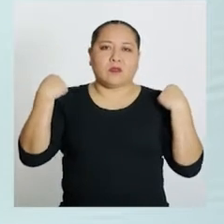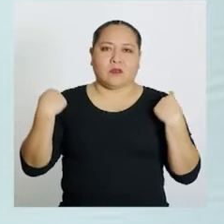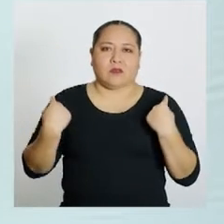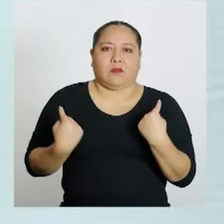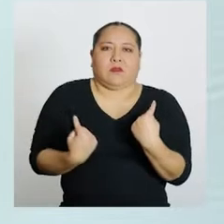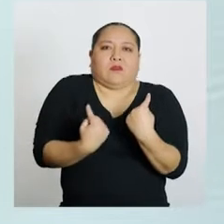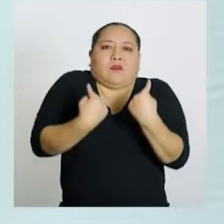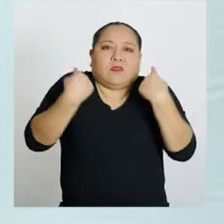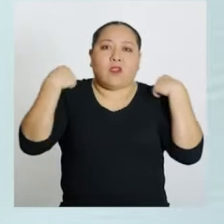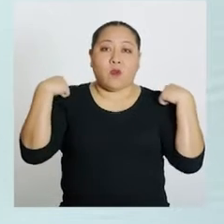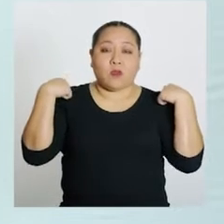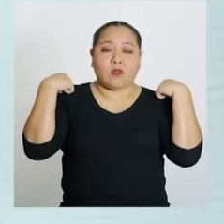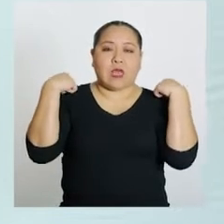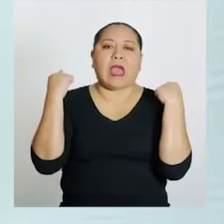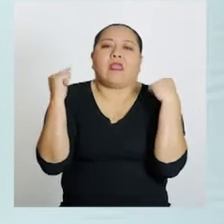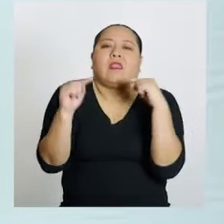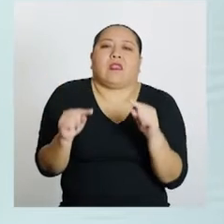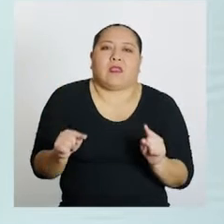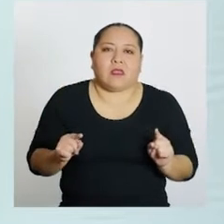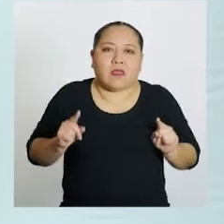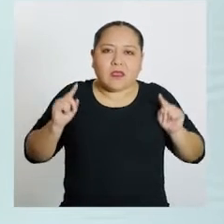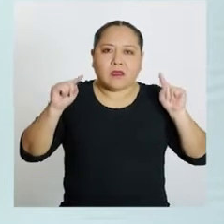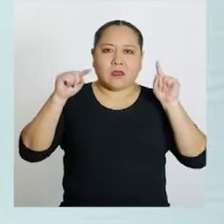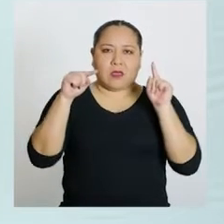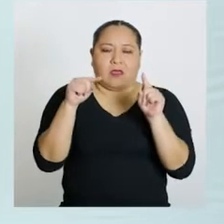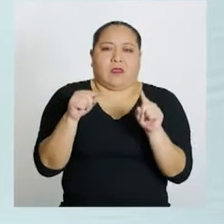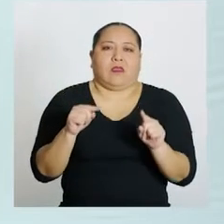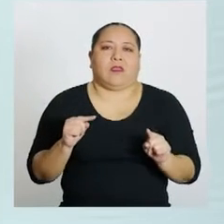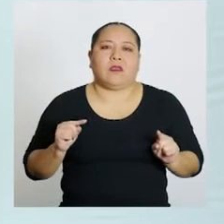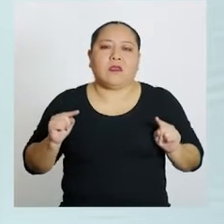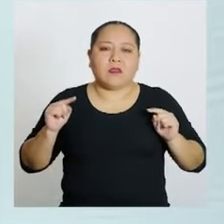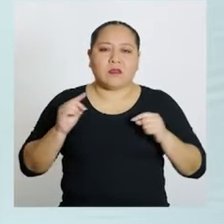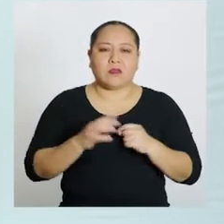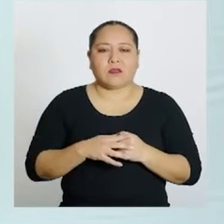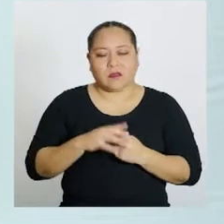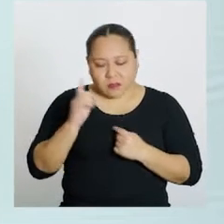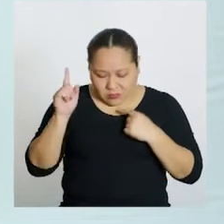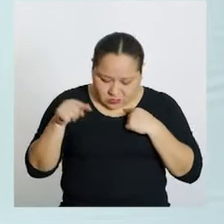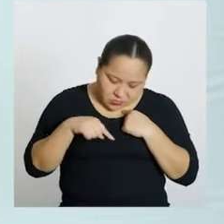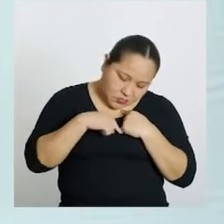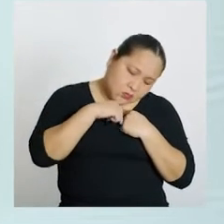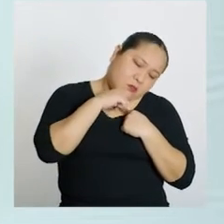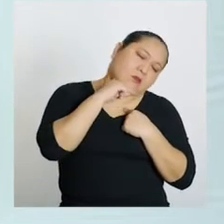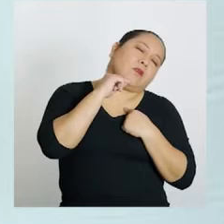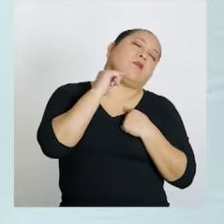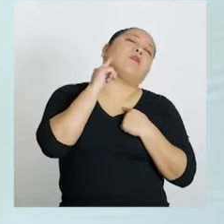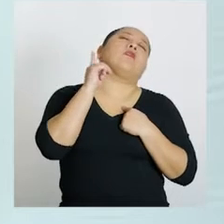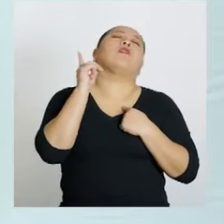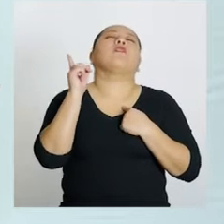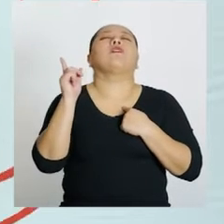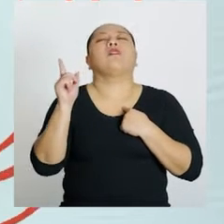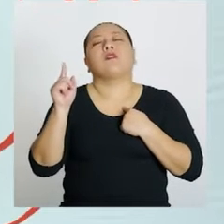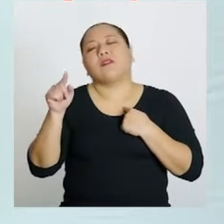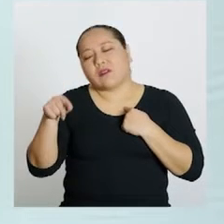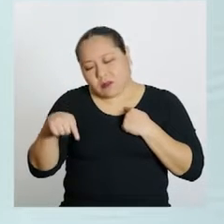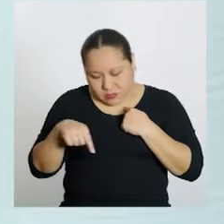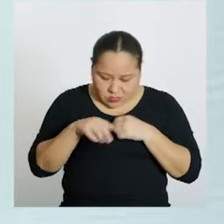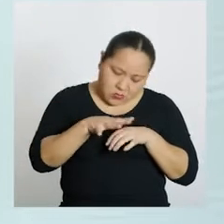Hombros, atrás. Adelante. Adelante. Círculos.